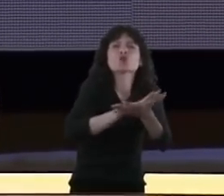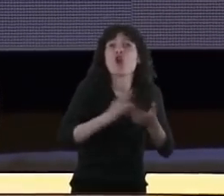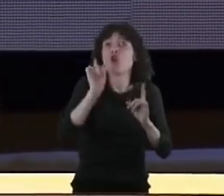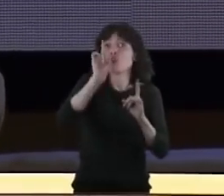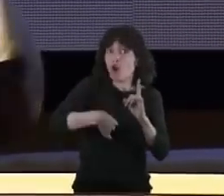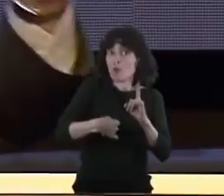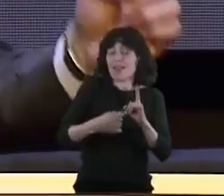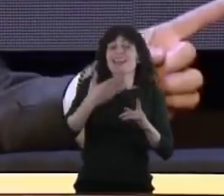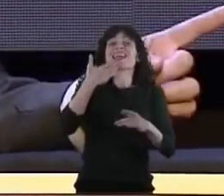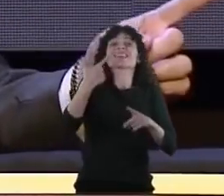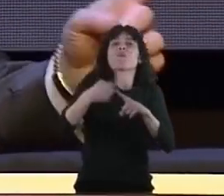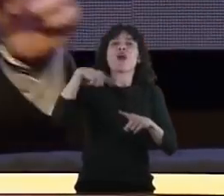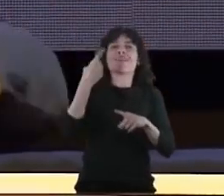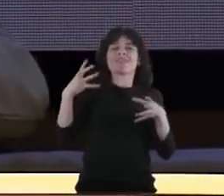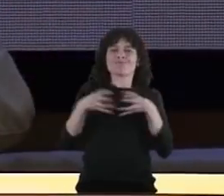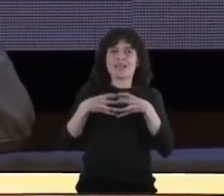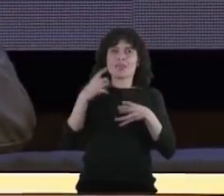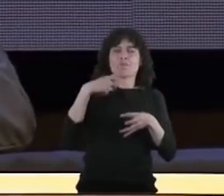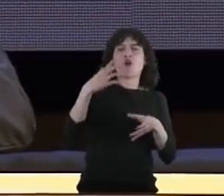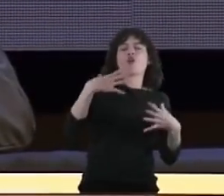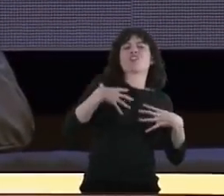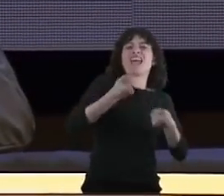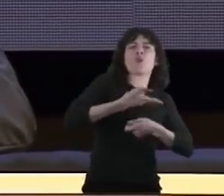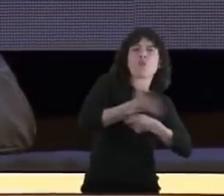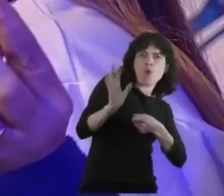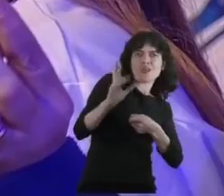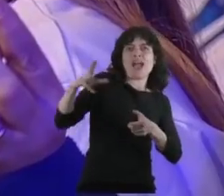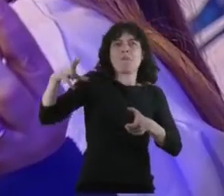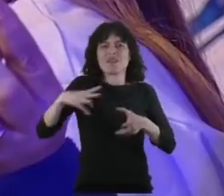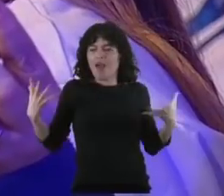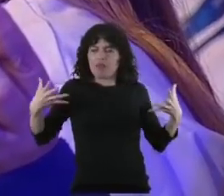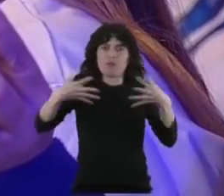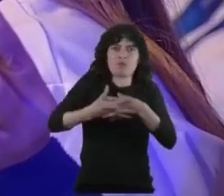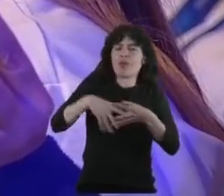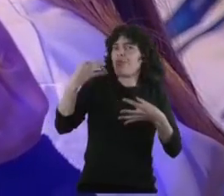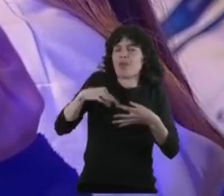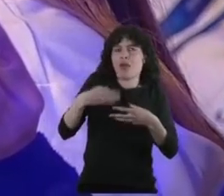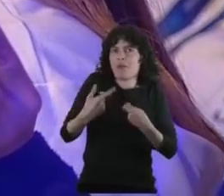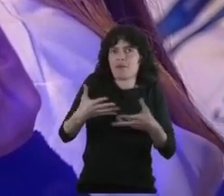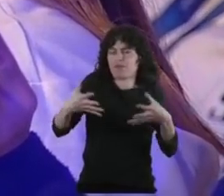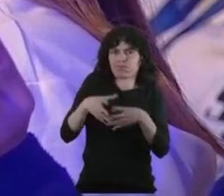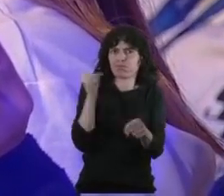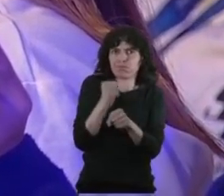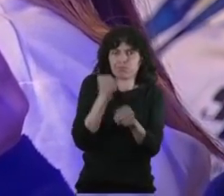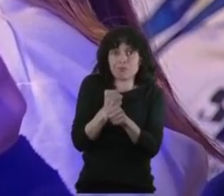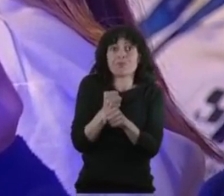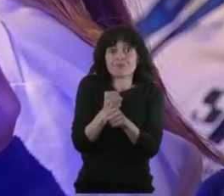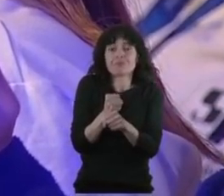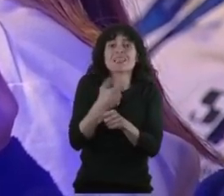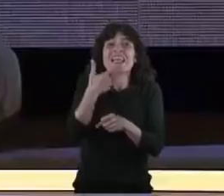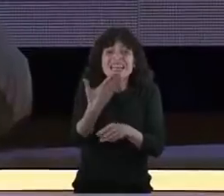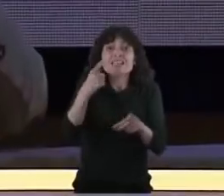salud pública, a las obras sociales y a la medicina privada para trabajar juntos. Y eso fue posible porque estaban